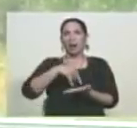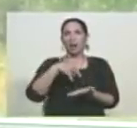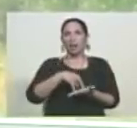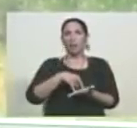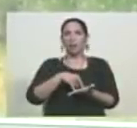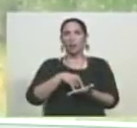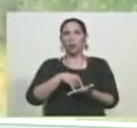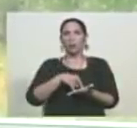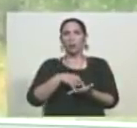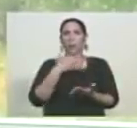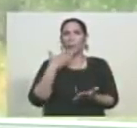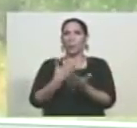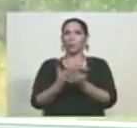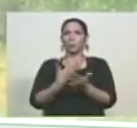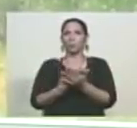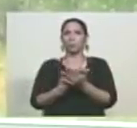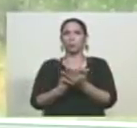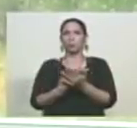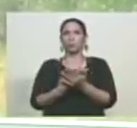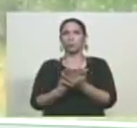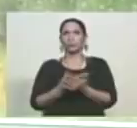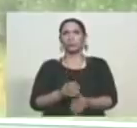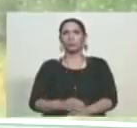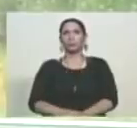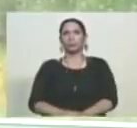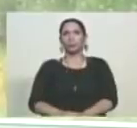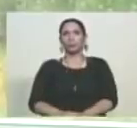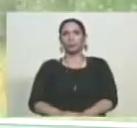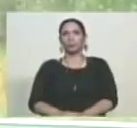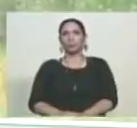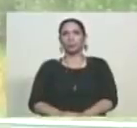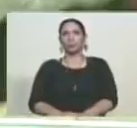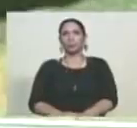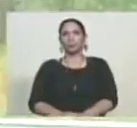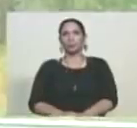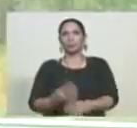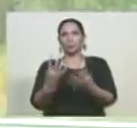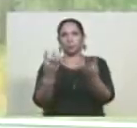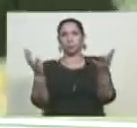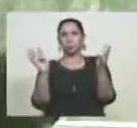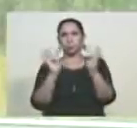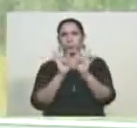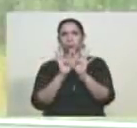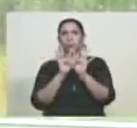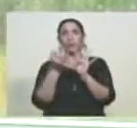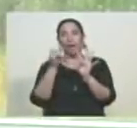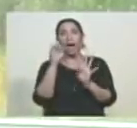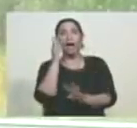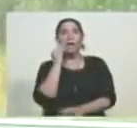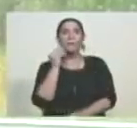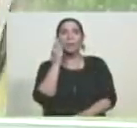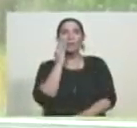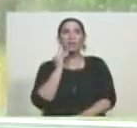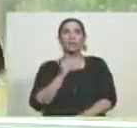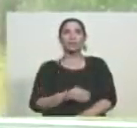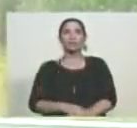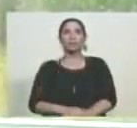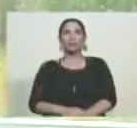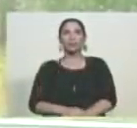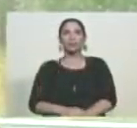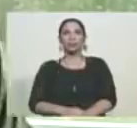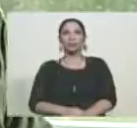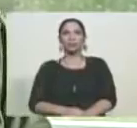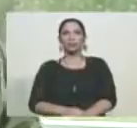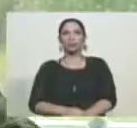granjas integrales autosustentables. Tenemos una experiencia allí. Tenemos otra